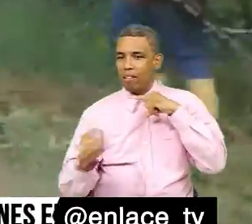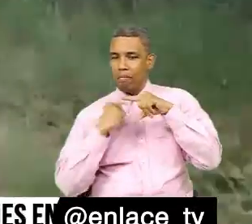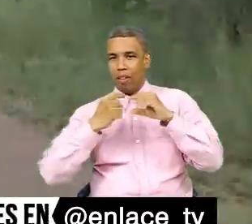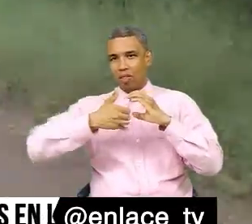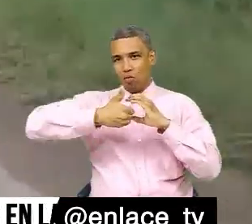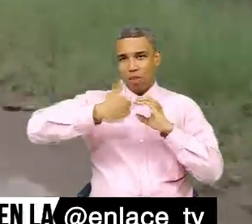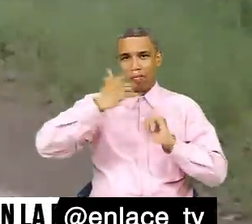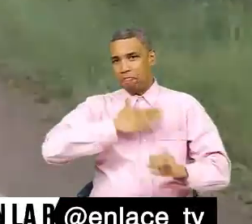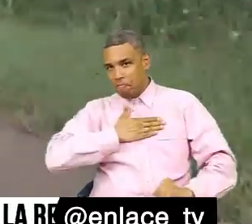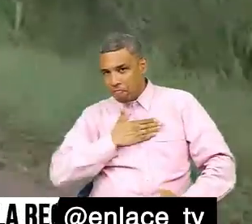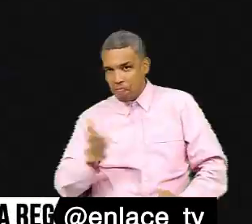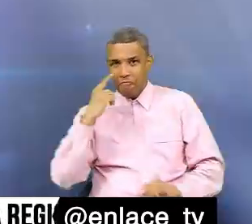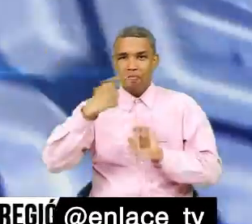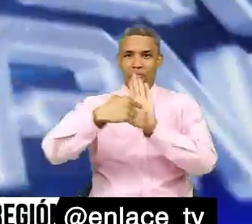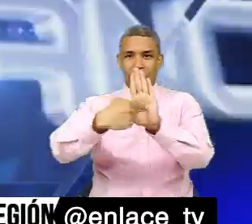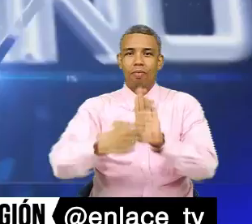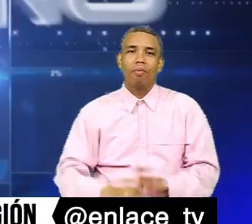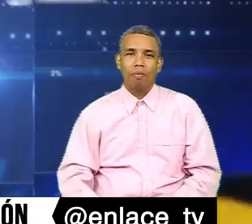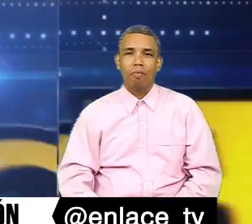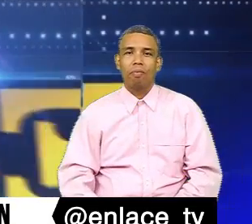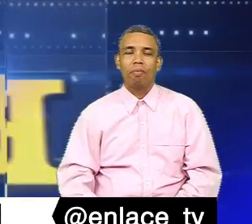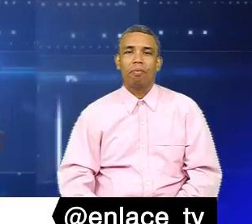WhatsApp de Enlace Televisión.